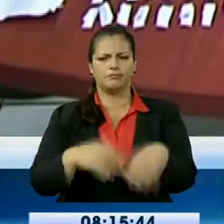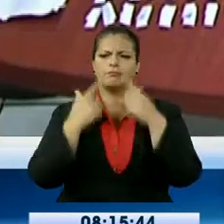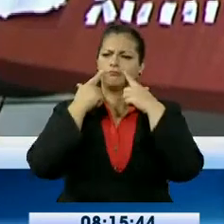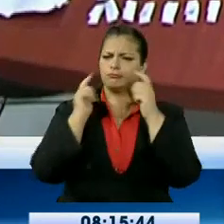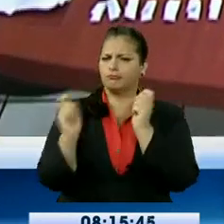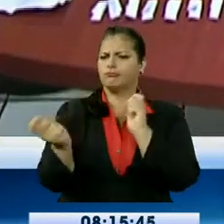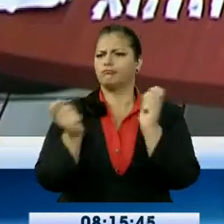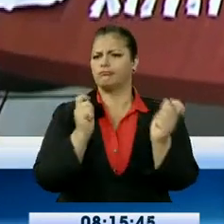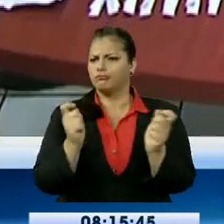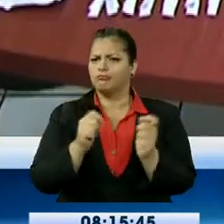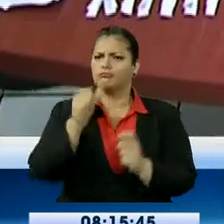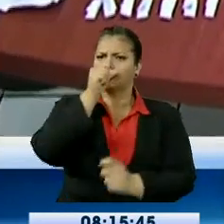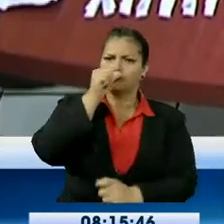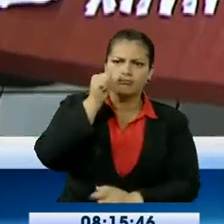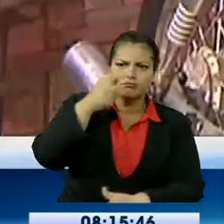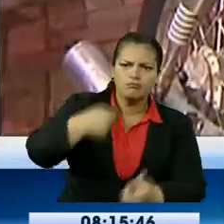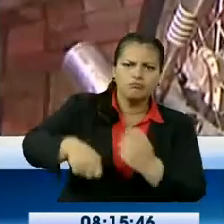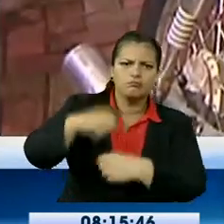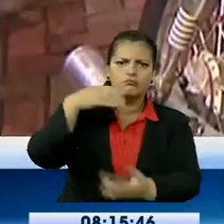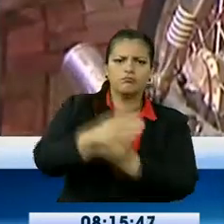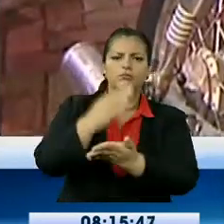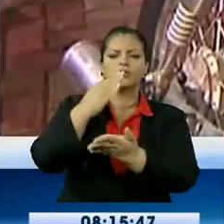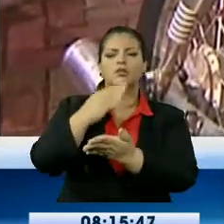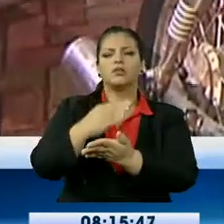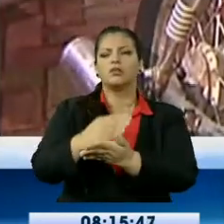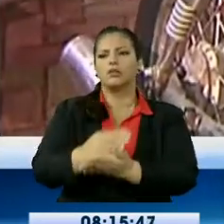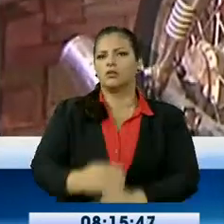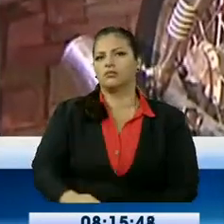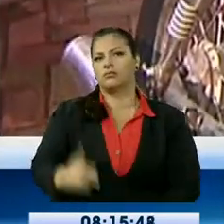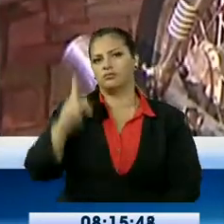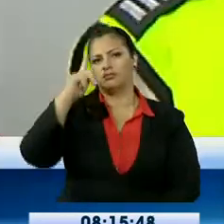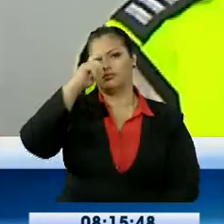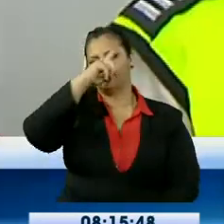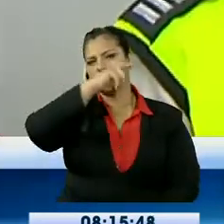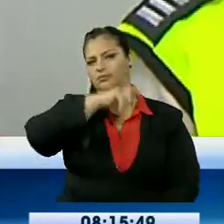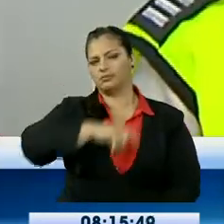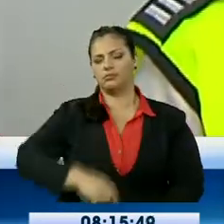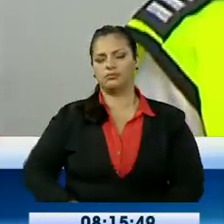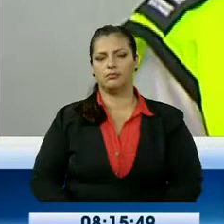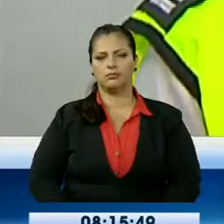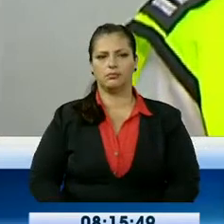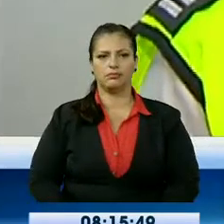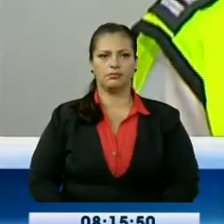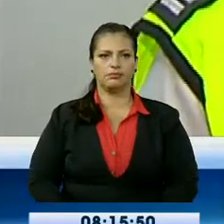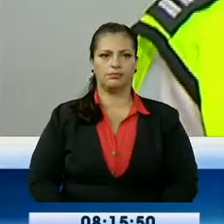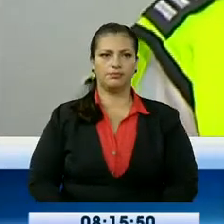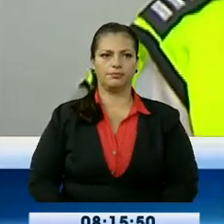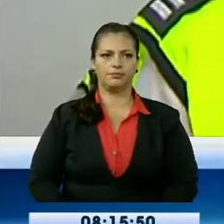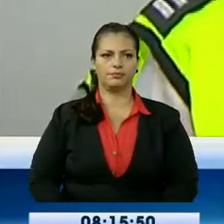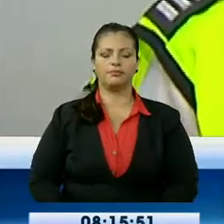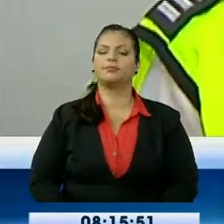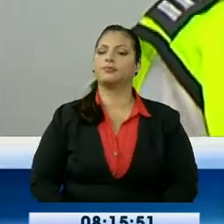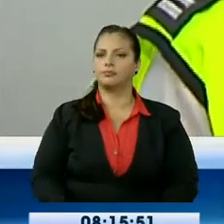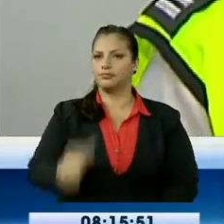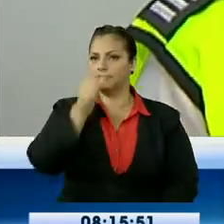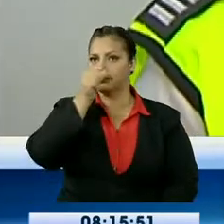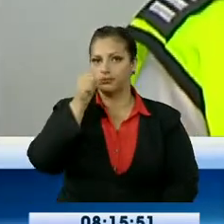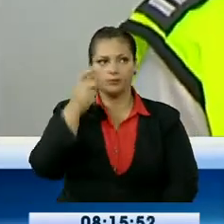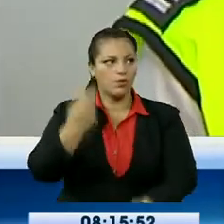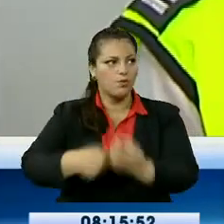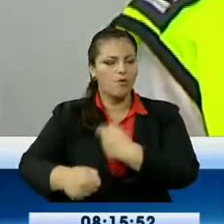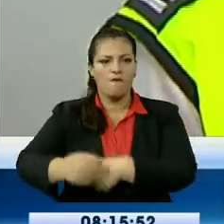microtráfico continúa siendo una piedra en el ojo de los controles. El dinero que se ha recabado en este